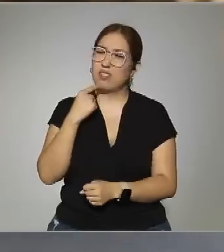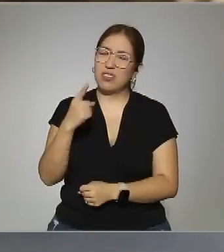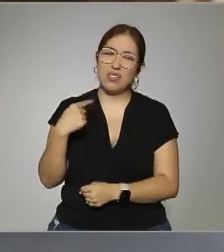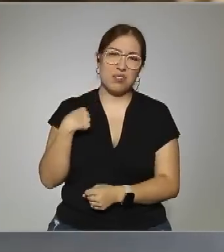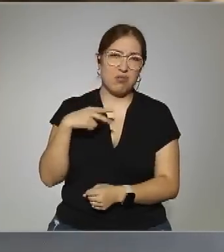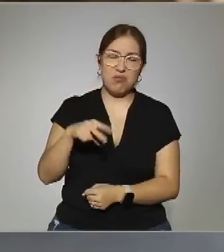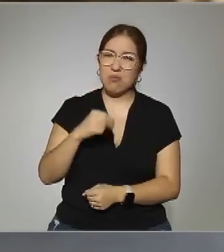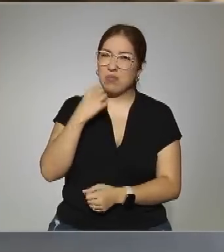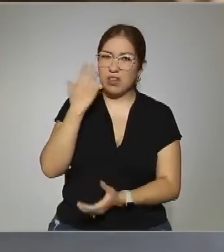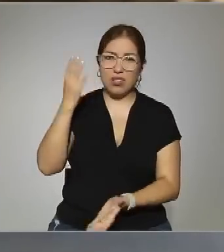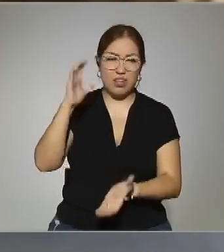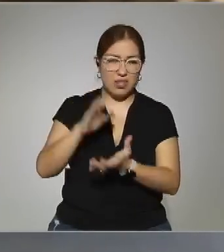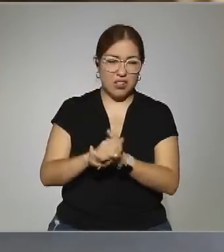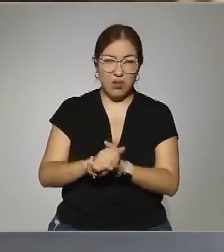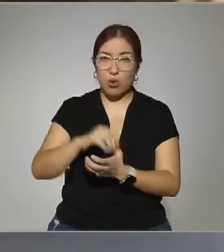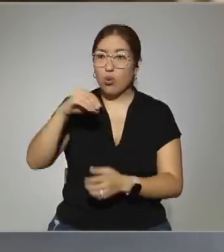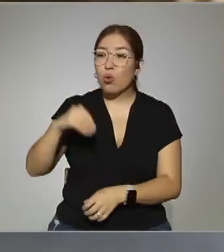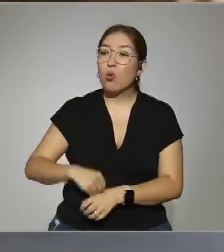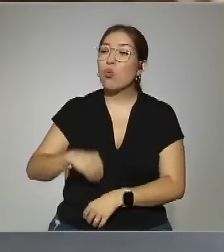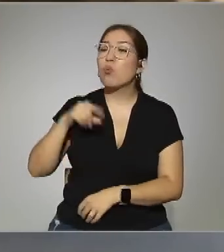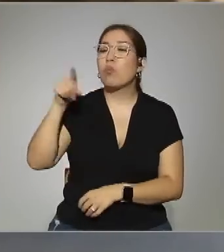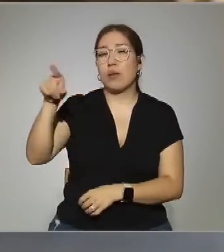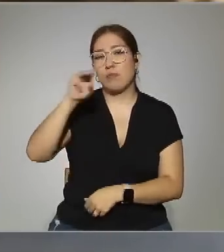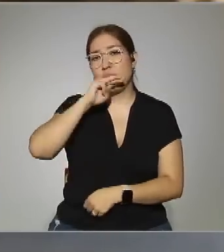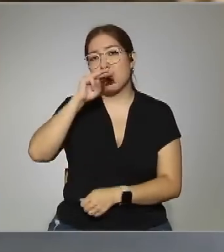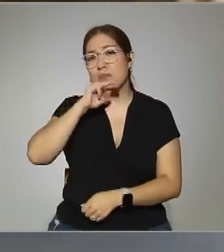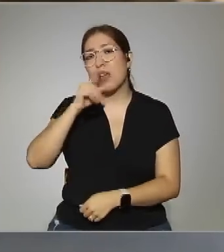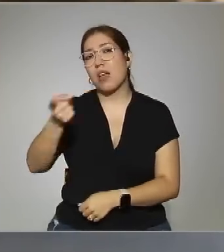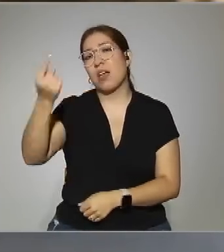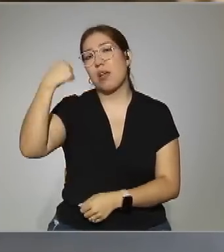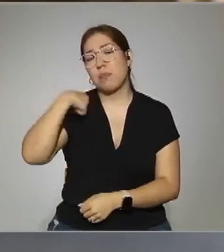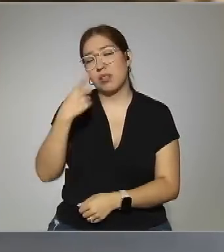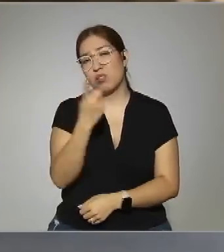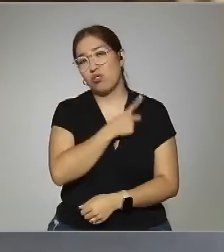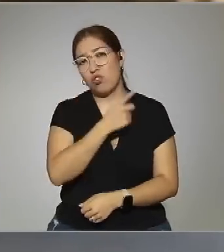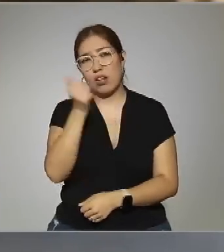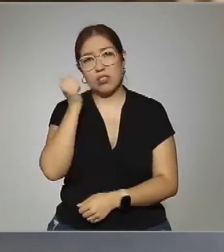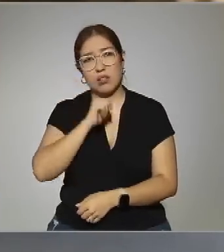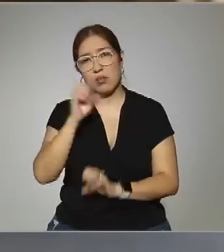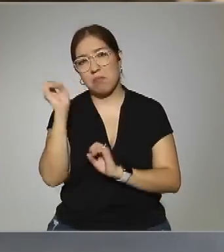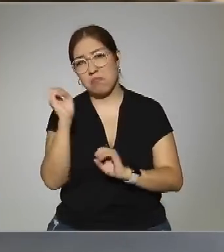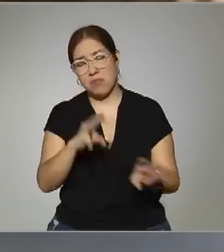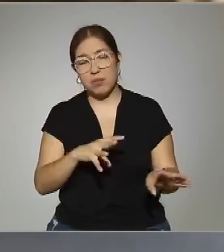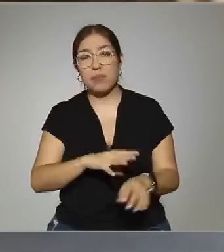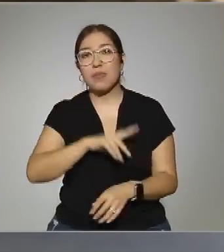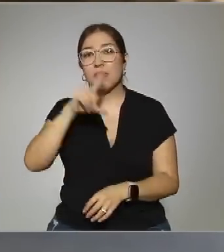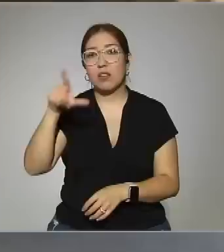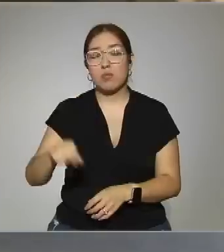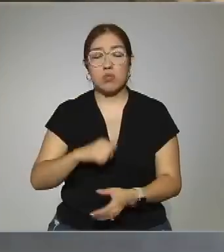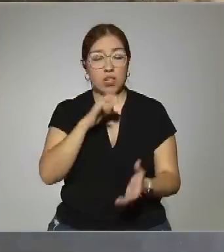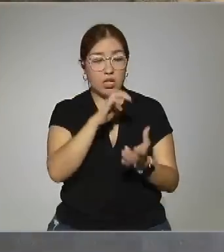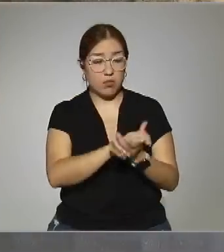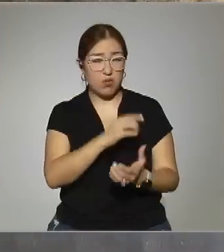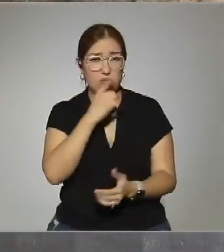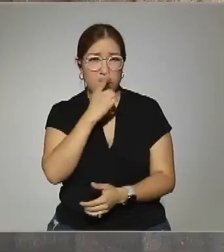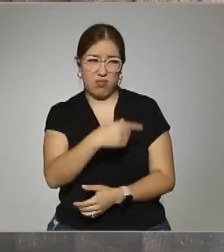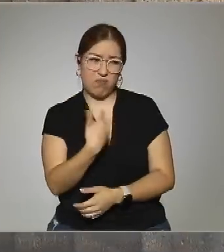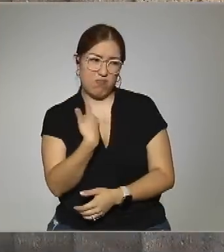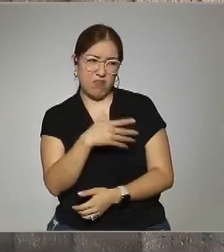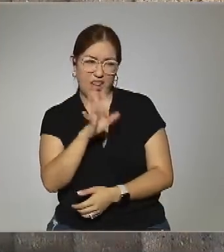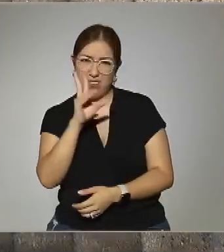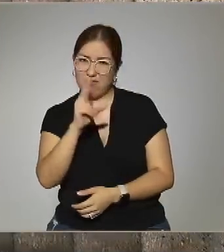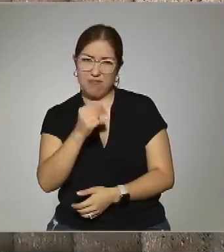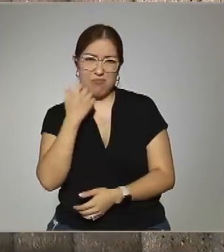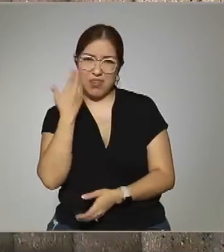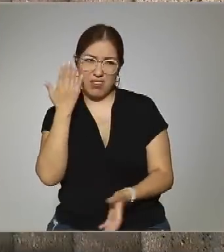le echo la culpa a la mamá porque me dejaba siempre sola. Entonces llega y al marido, ¿no? Yo decía, pues es que yo ni me quería casar